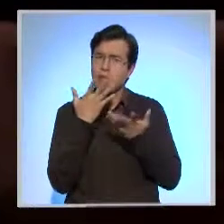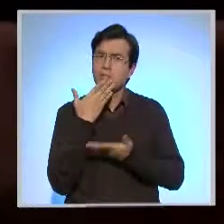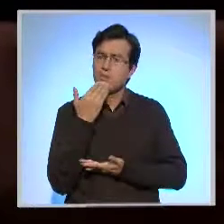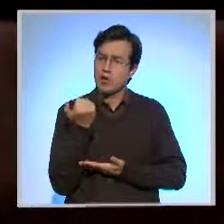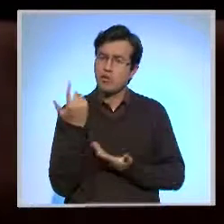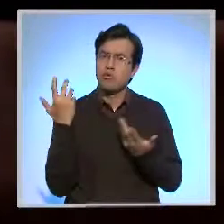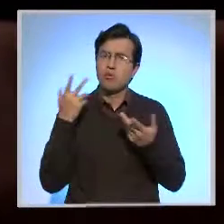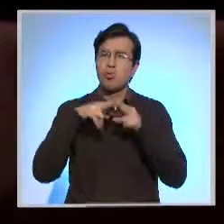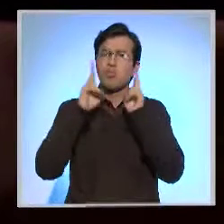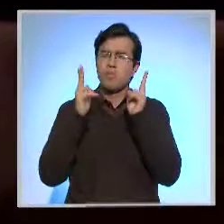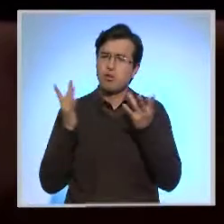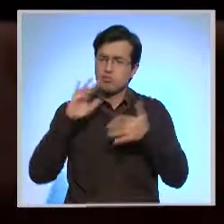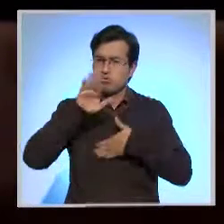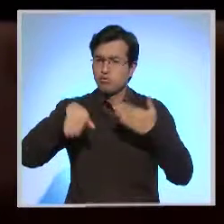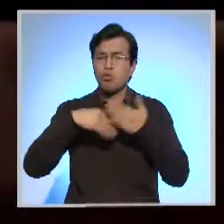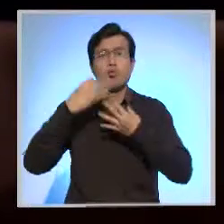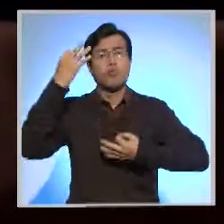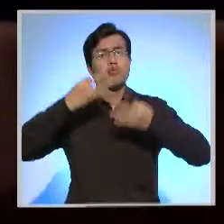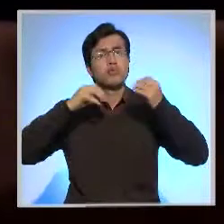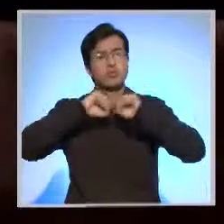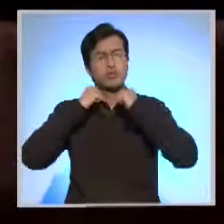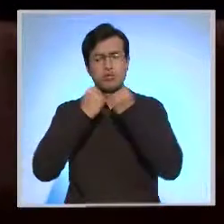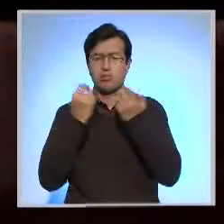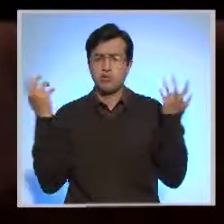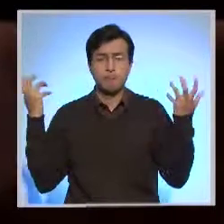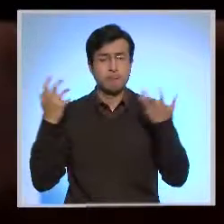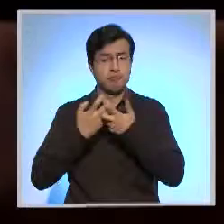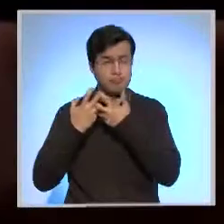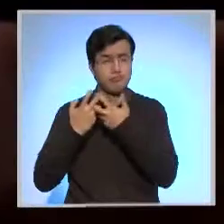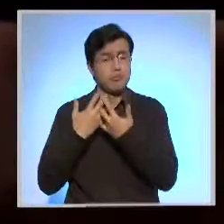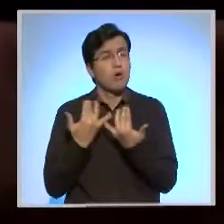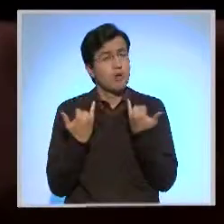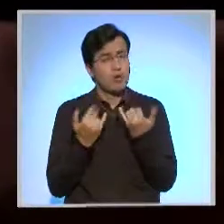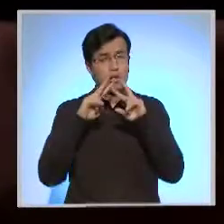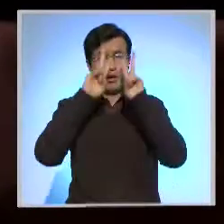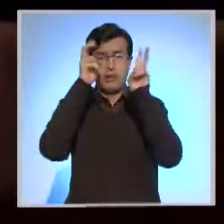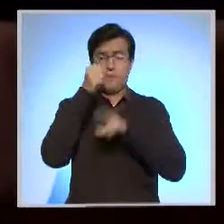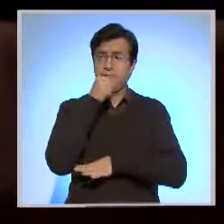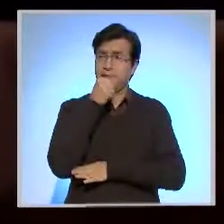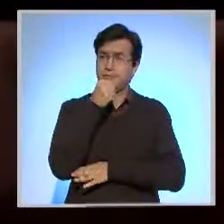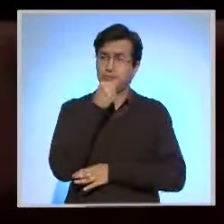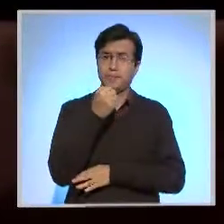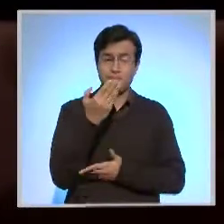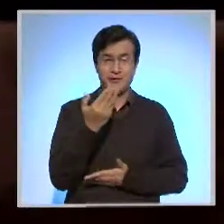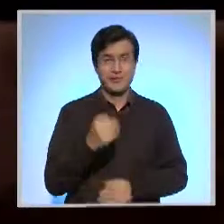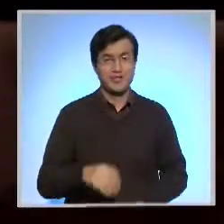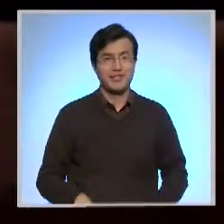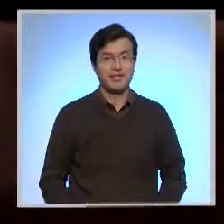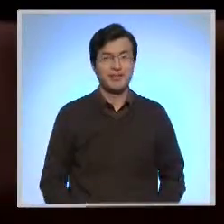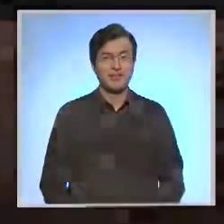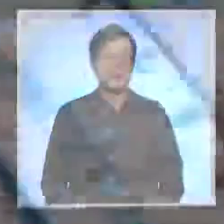humana en base a la justicia social este es el tema de nuestra siguiente entrevista